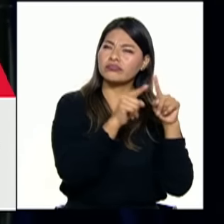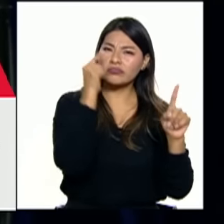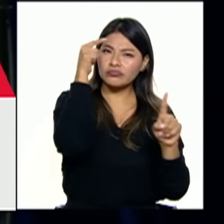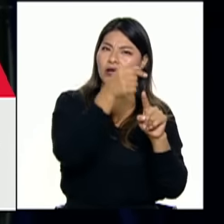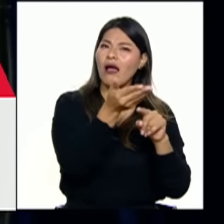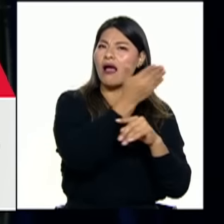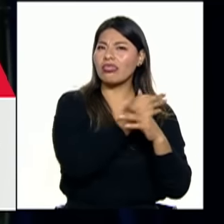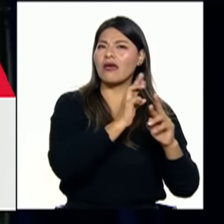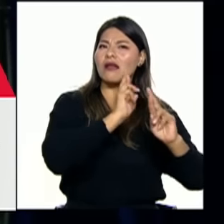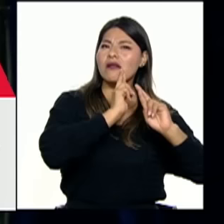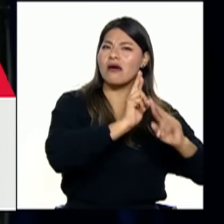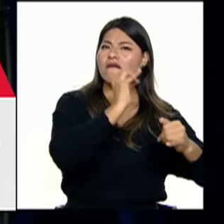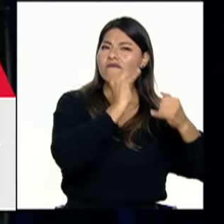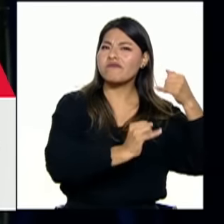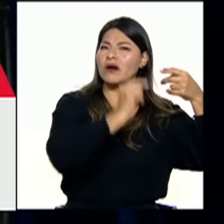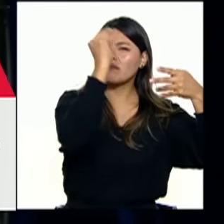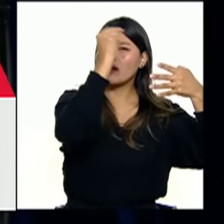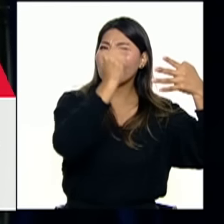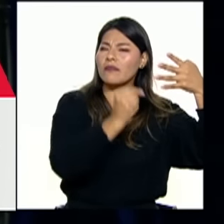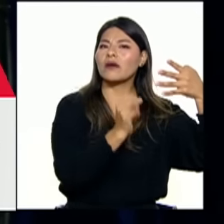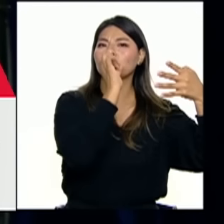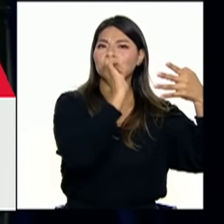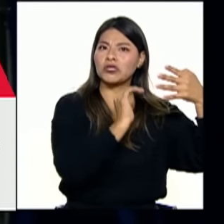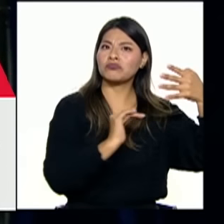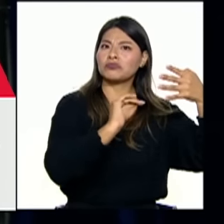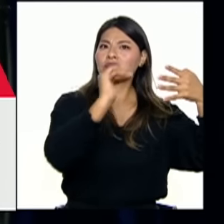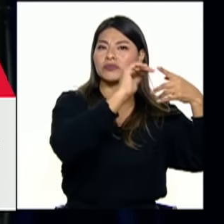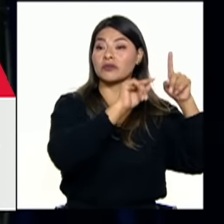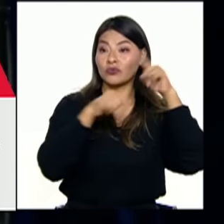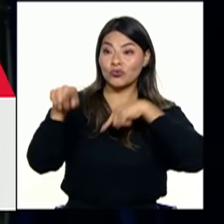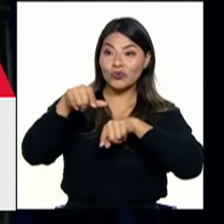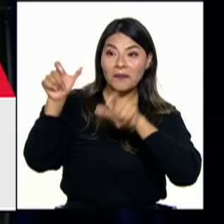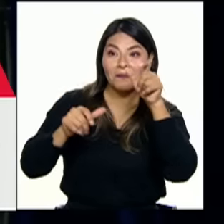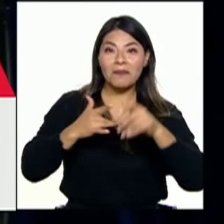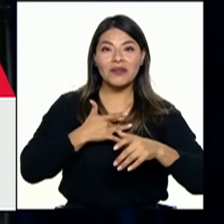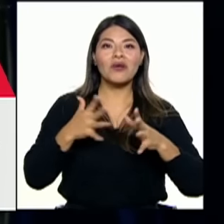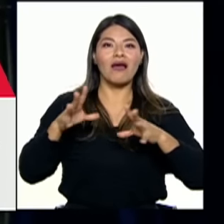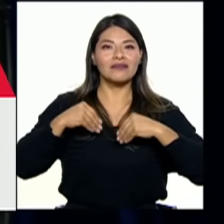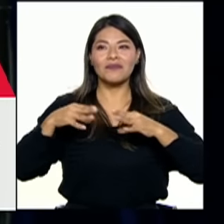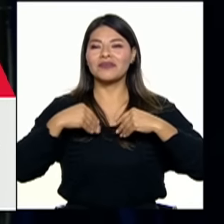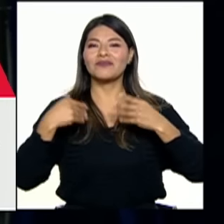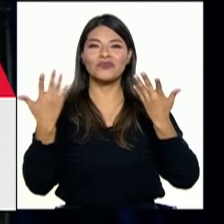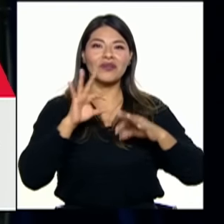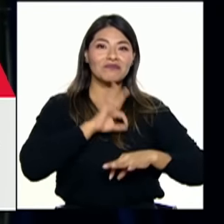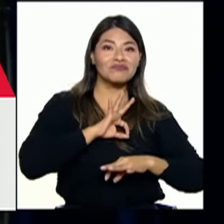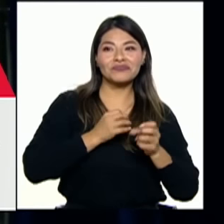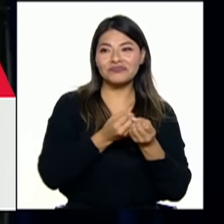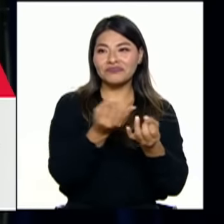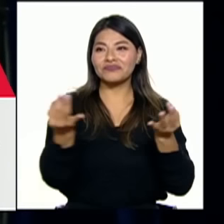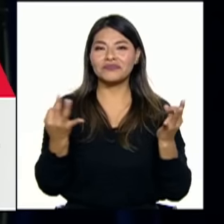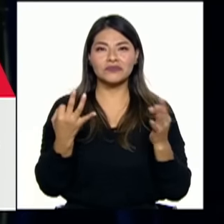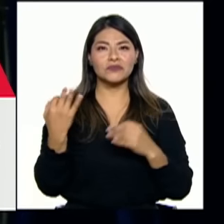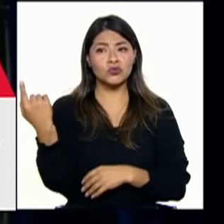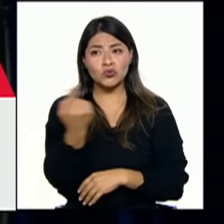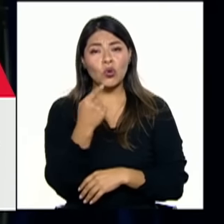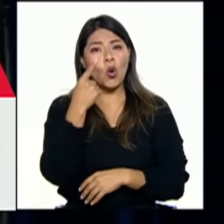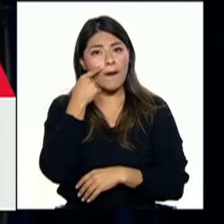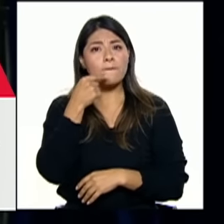tangibles y medibles que beneficien a todos los peruanos, a todas las peruanas. Hoy